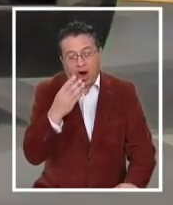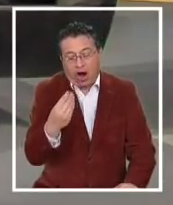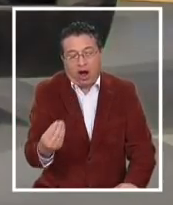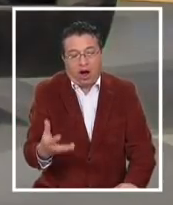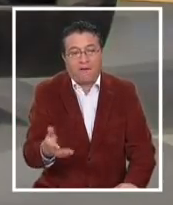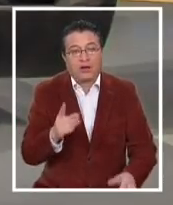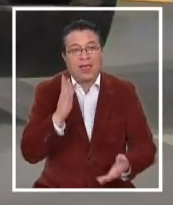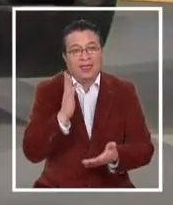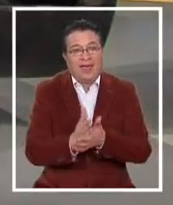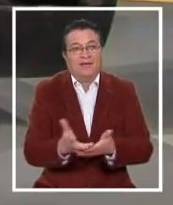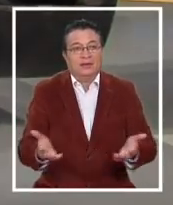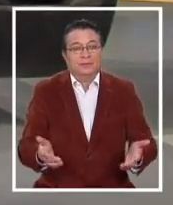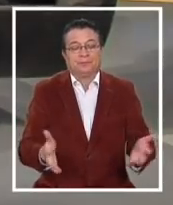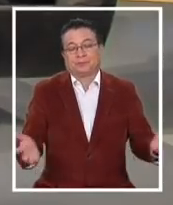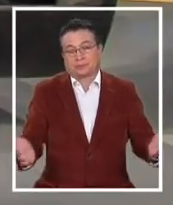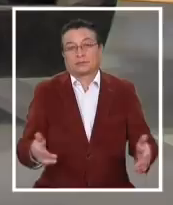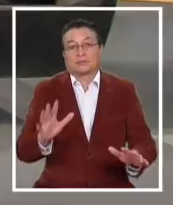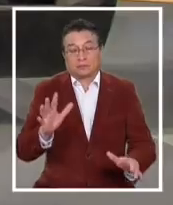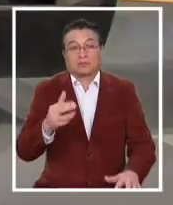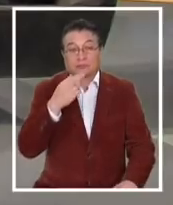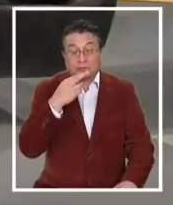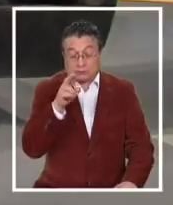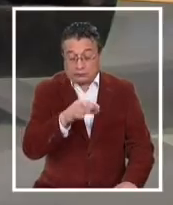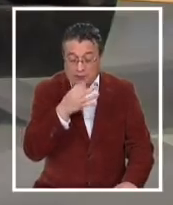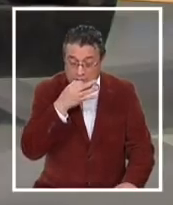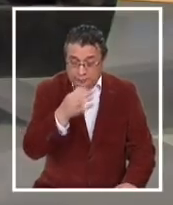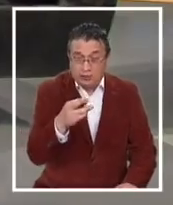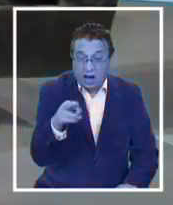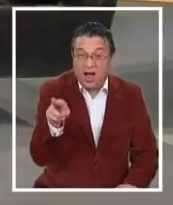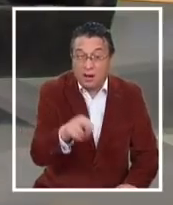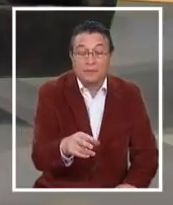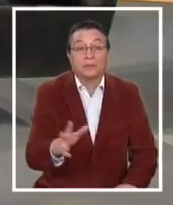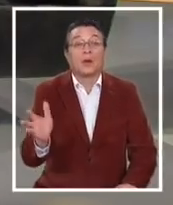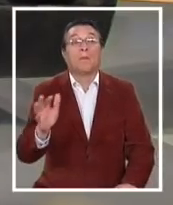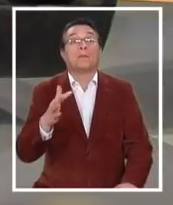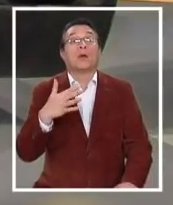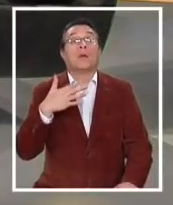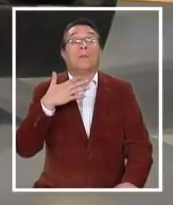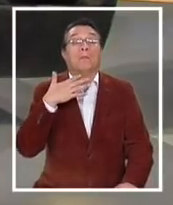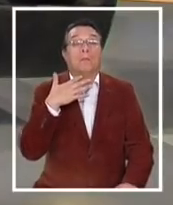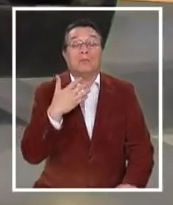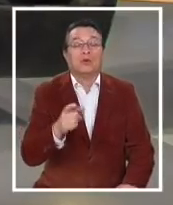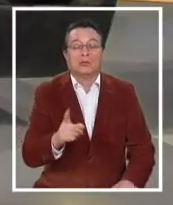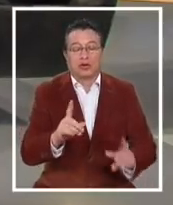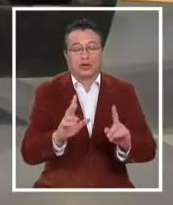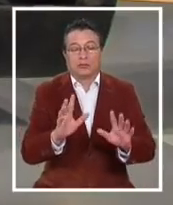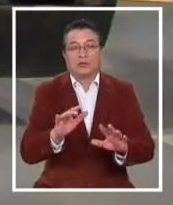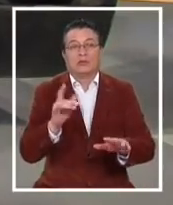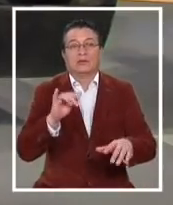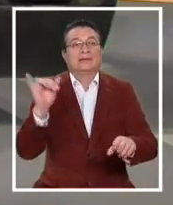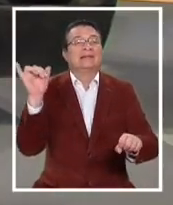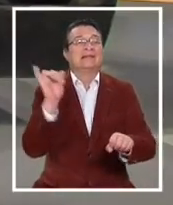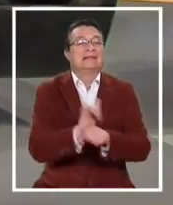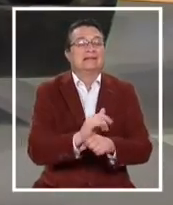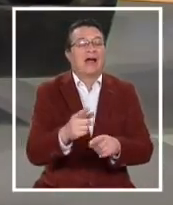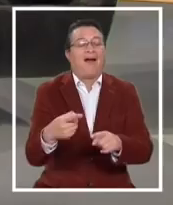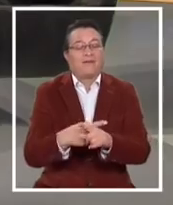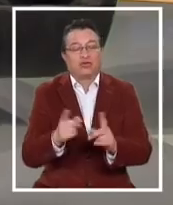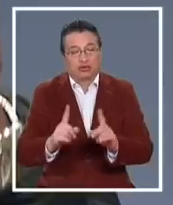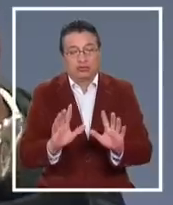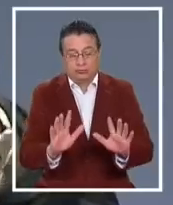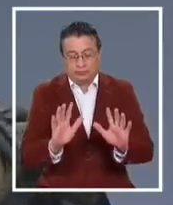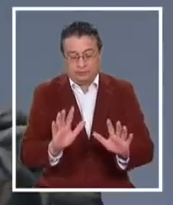evidente. Que había que hacerlo. Pero, y lo reivindico. ¿Por qué el chantaje, eso? Digamos. No, eso no es lo que dice el gobierno.